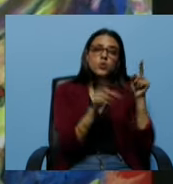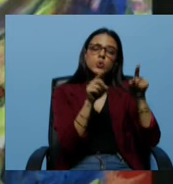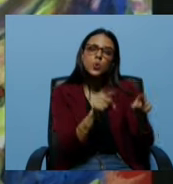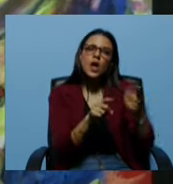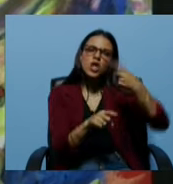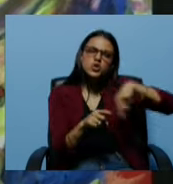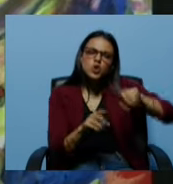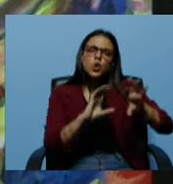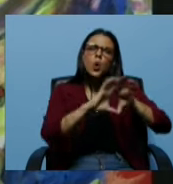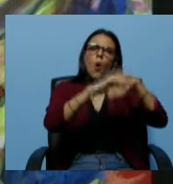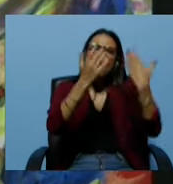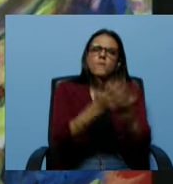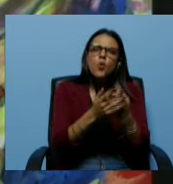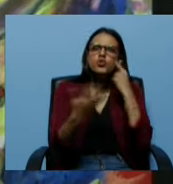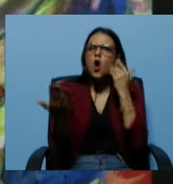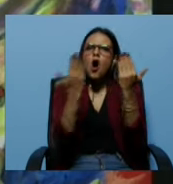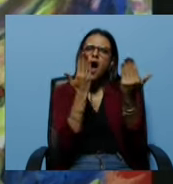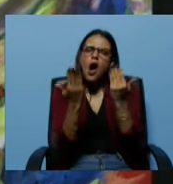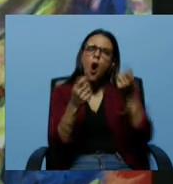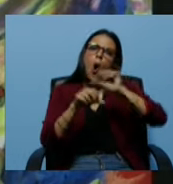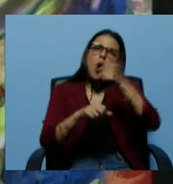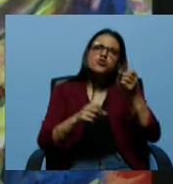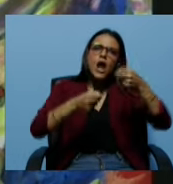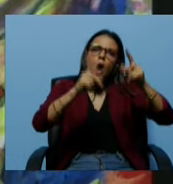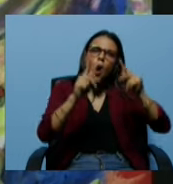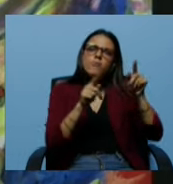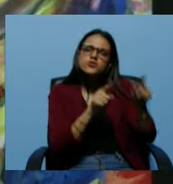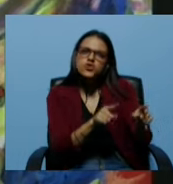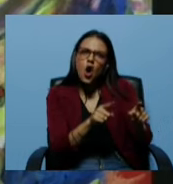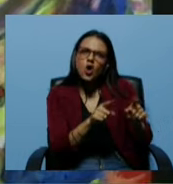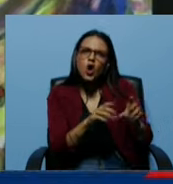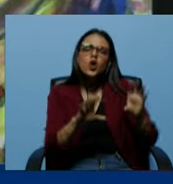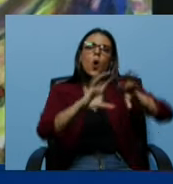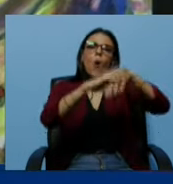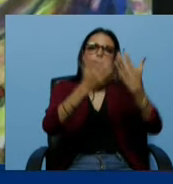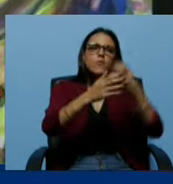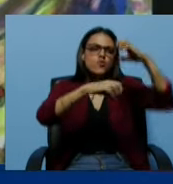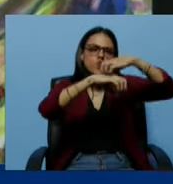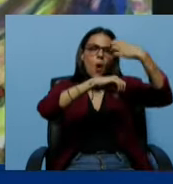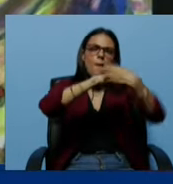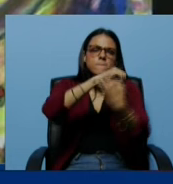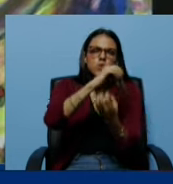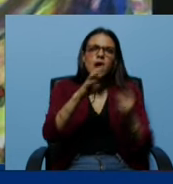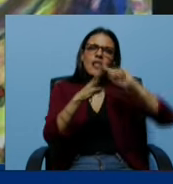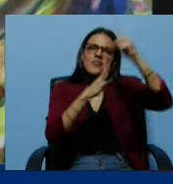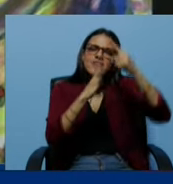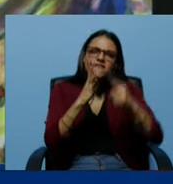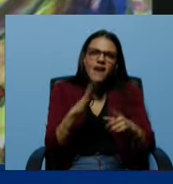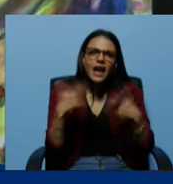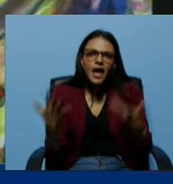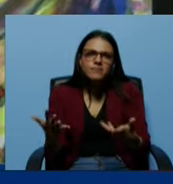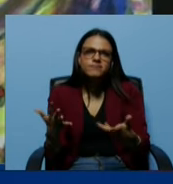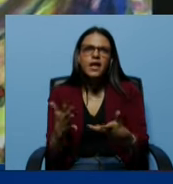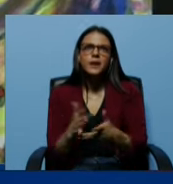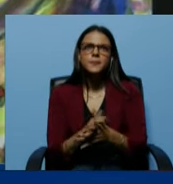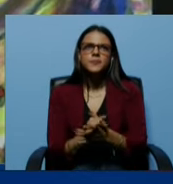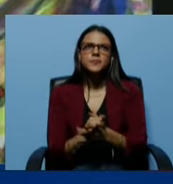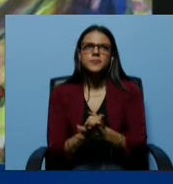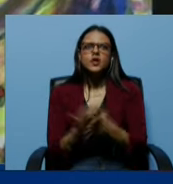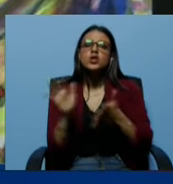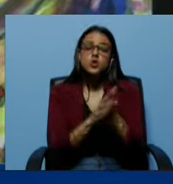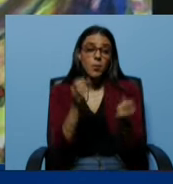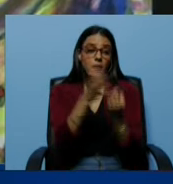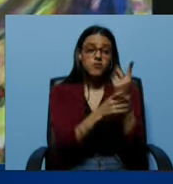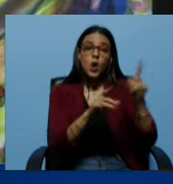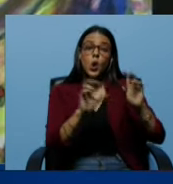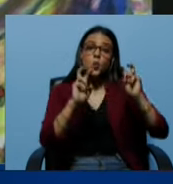de un mundo alternativo, se llama multipolar por algunos, pluricéntrico por otros, ante el surgimiento